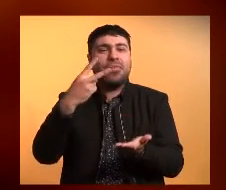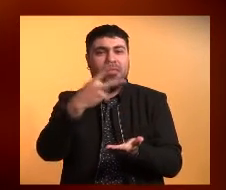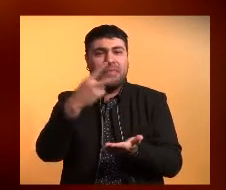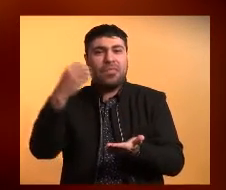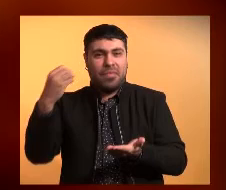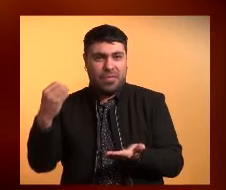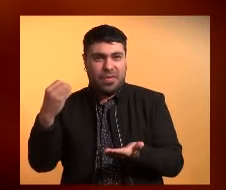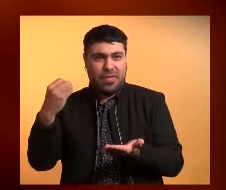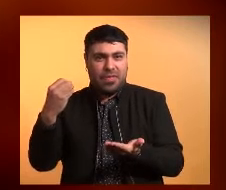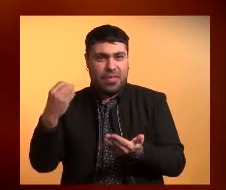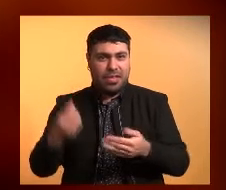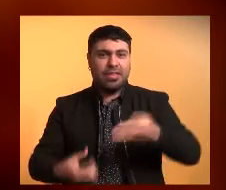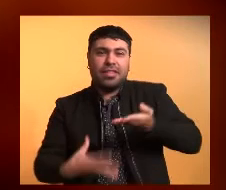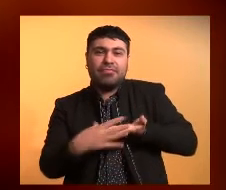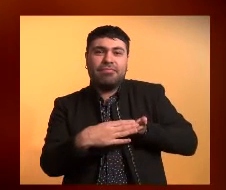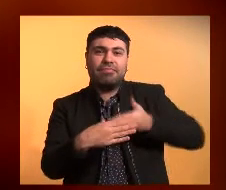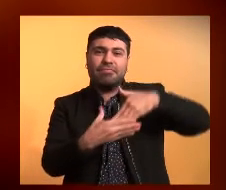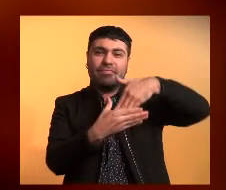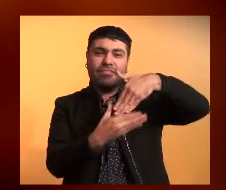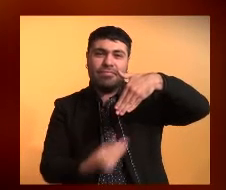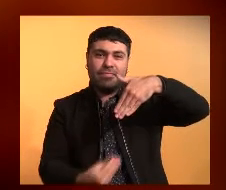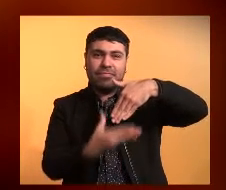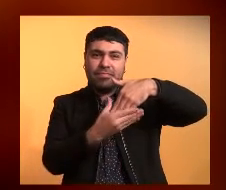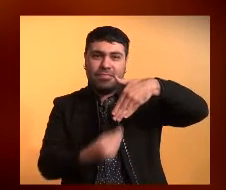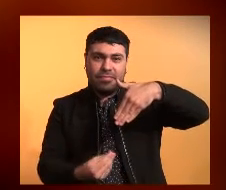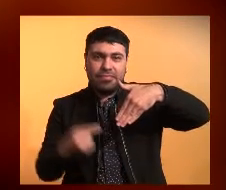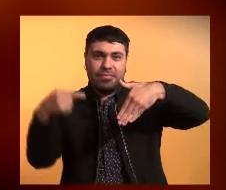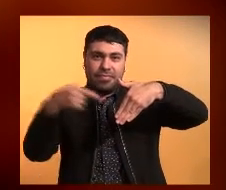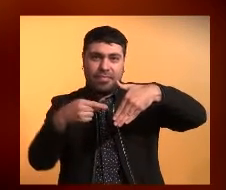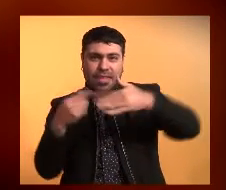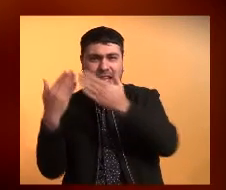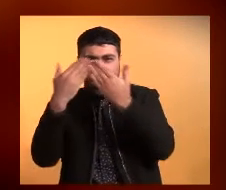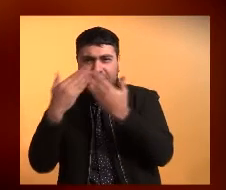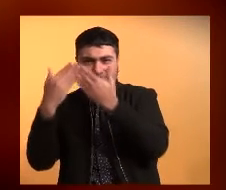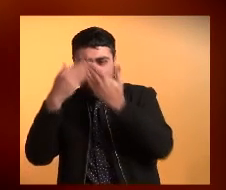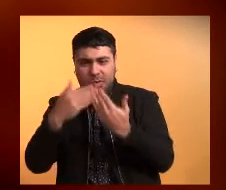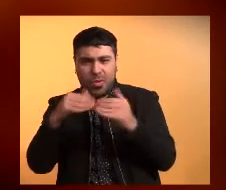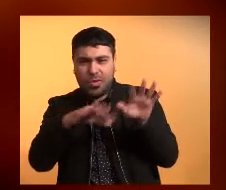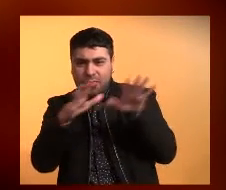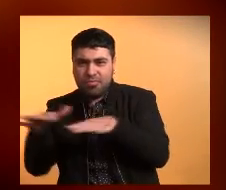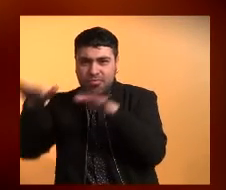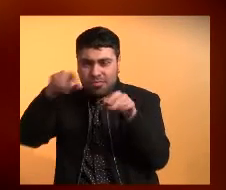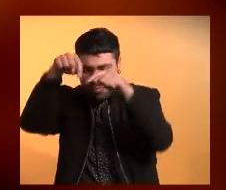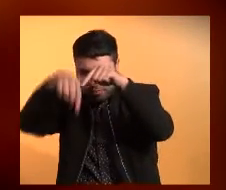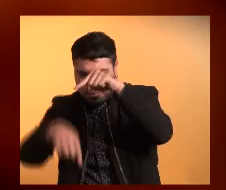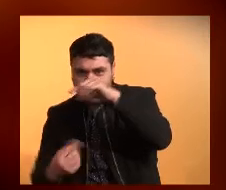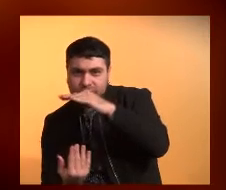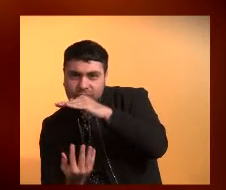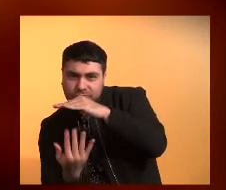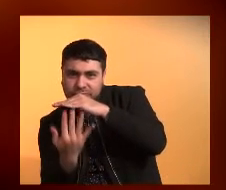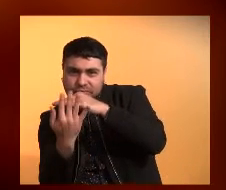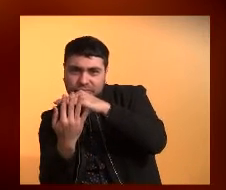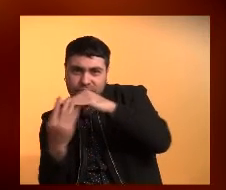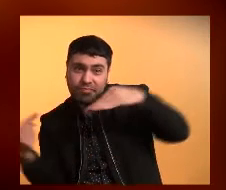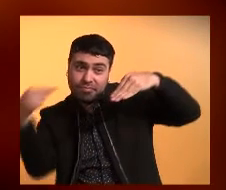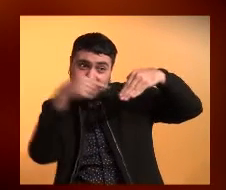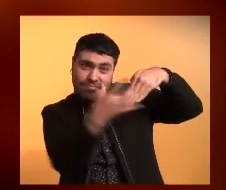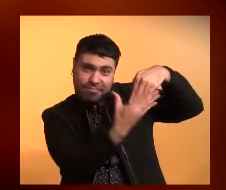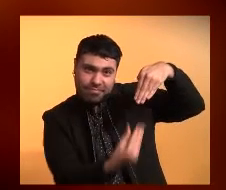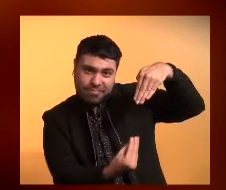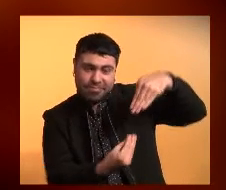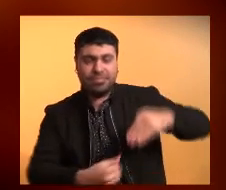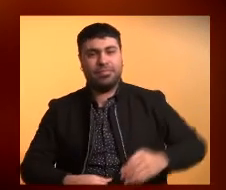la Antártica, justamente, y que lleva como nombre Investigando las algas antárticas.